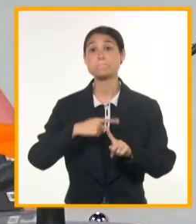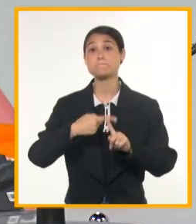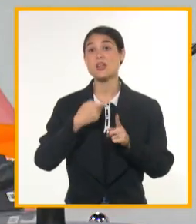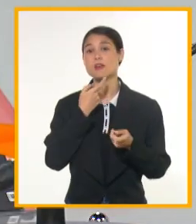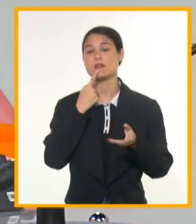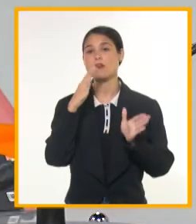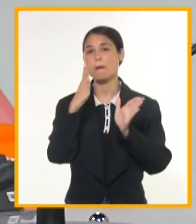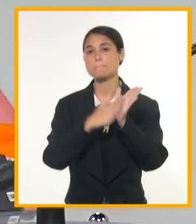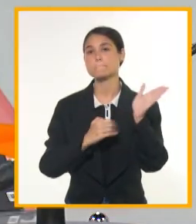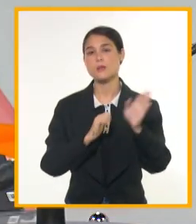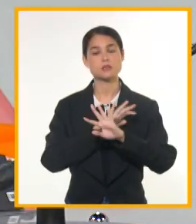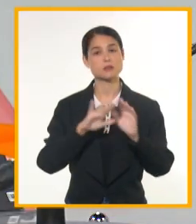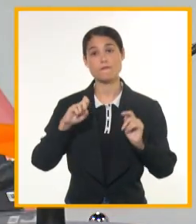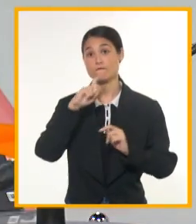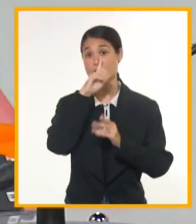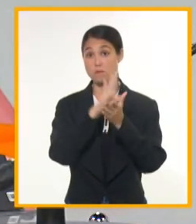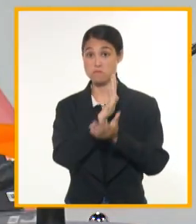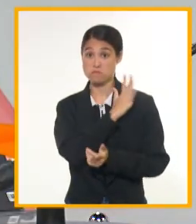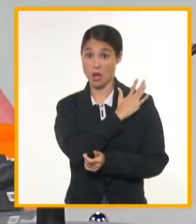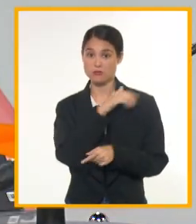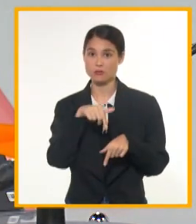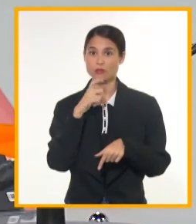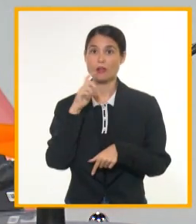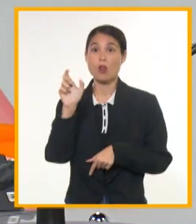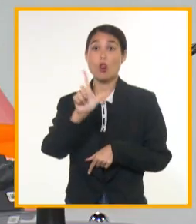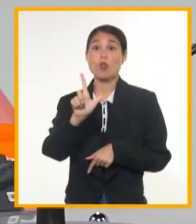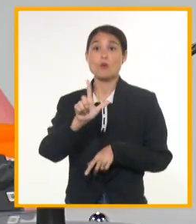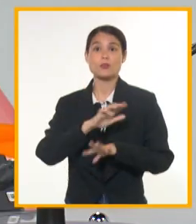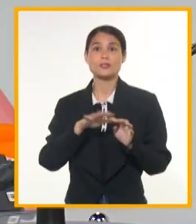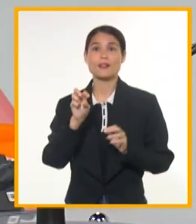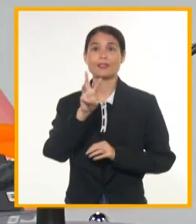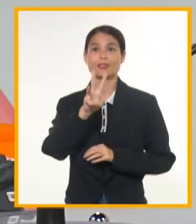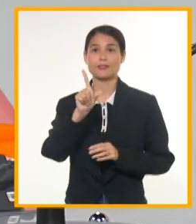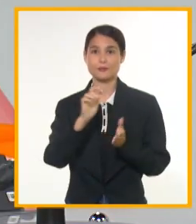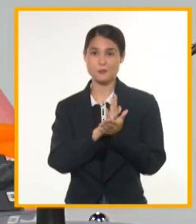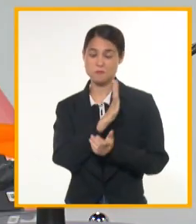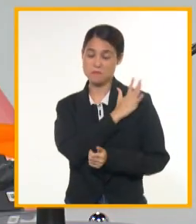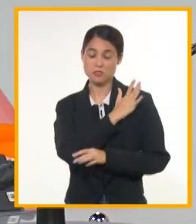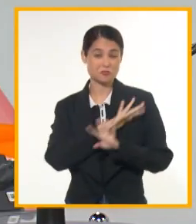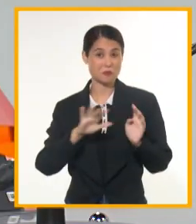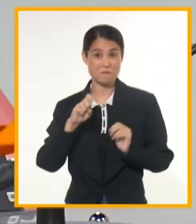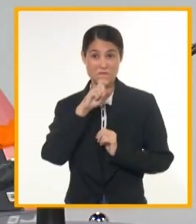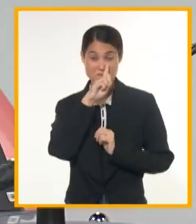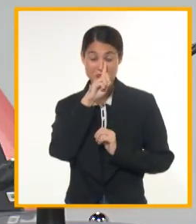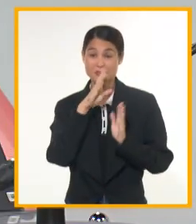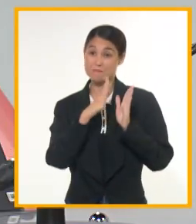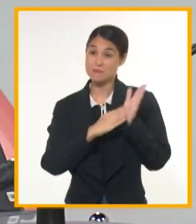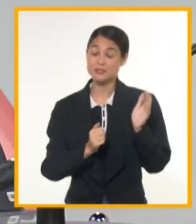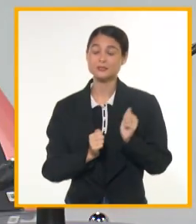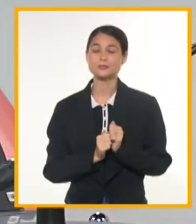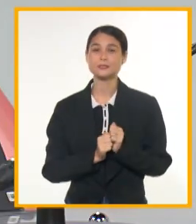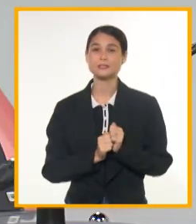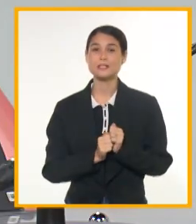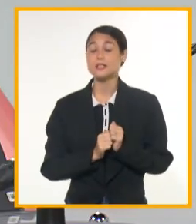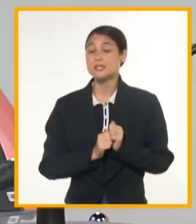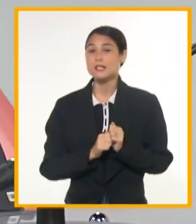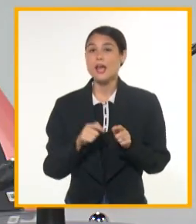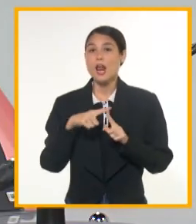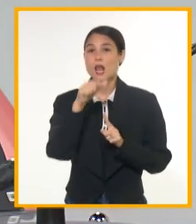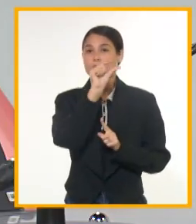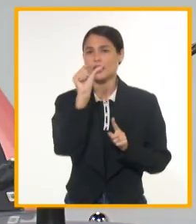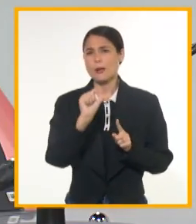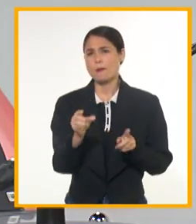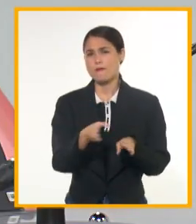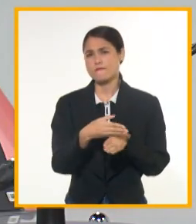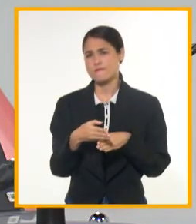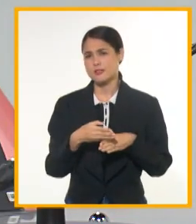de marzo, este lunes 31 de marzo. Y entre los temas que vamos a abordar en el programa de